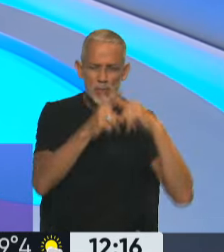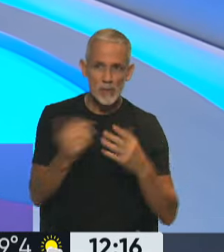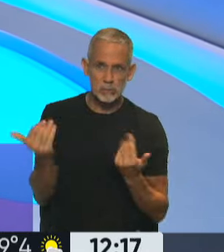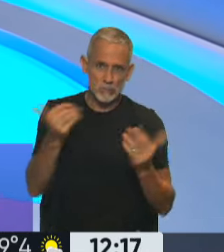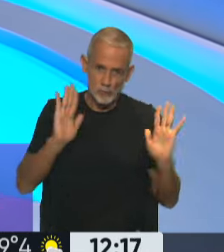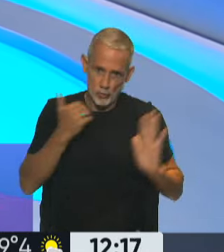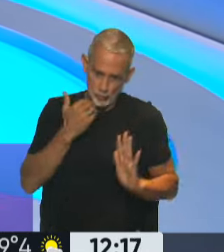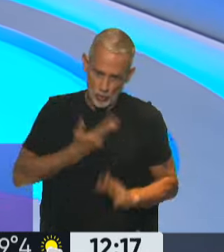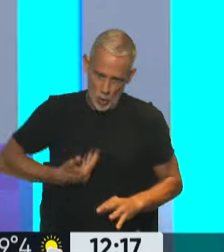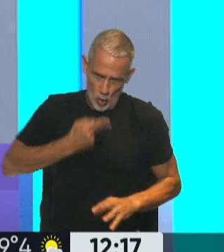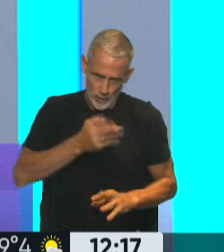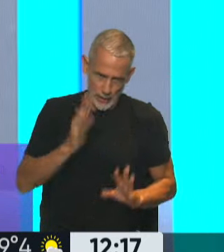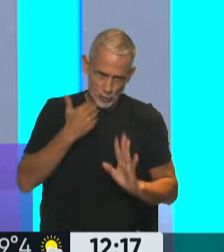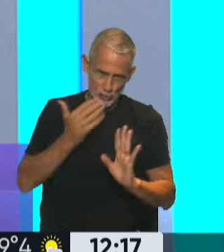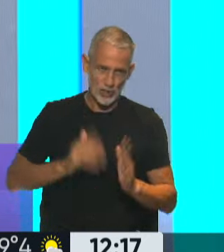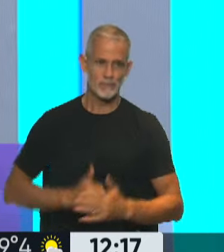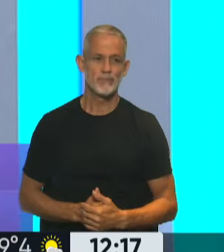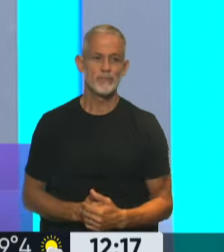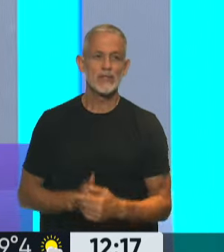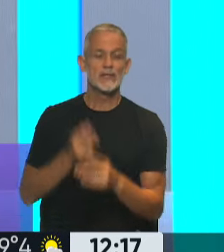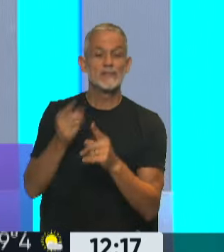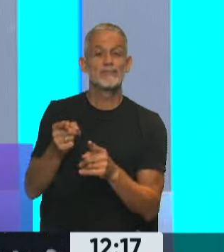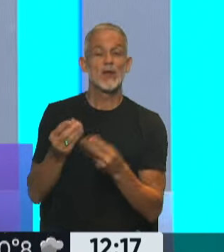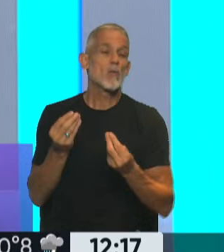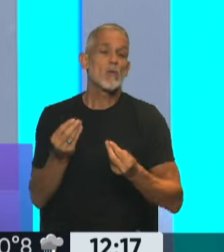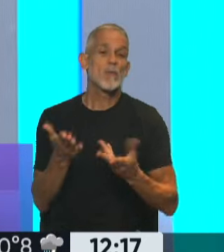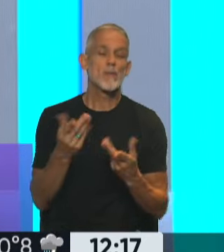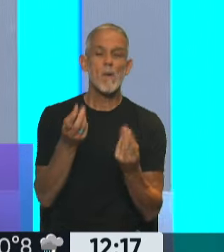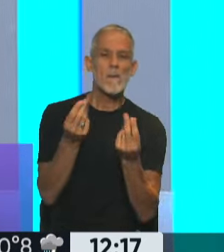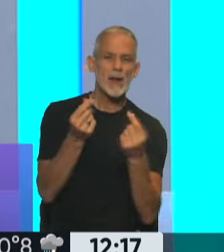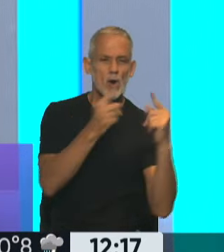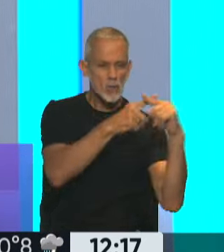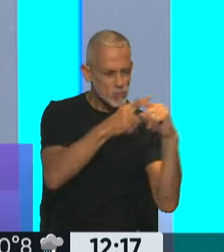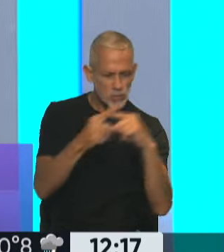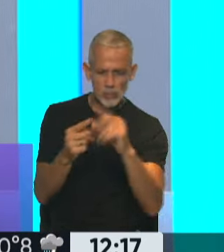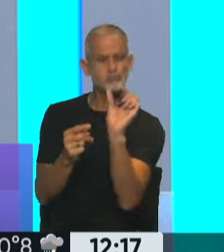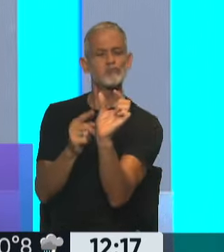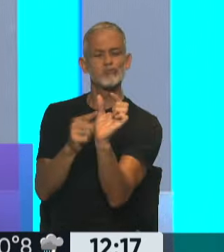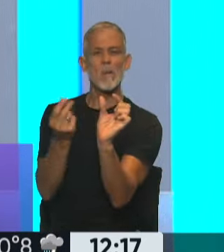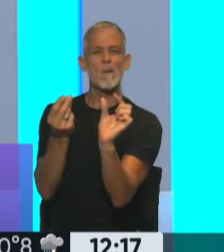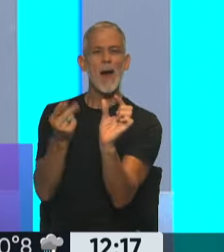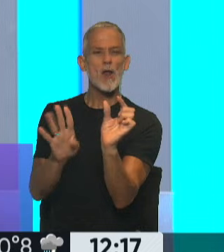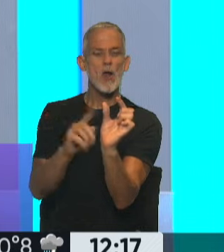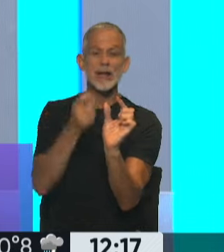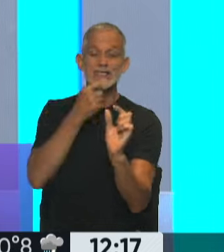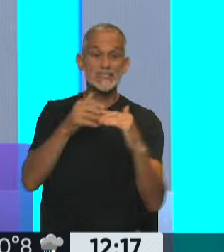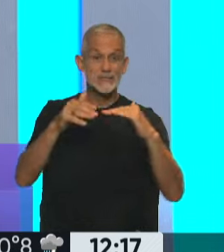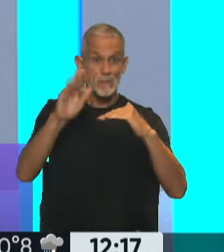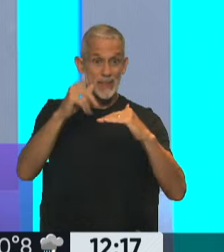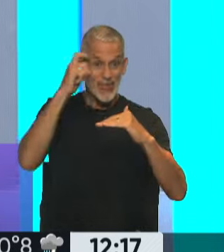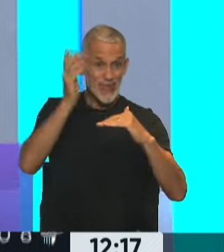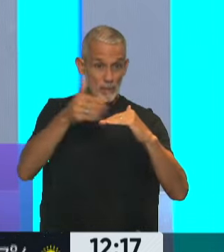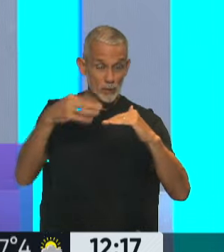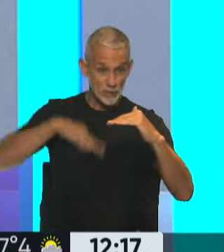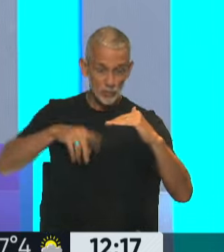hacer el gobierno, pero va a dar un valor, si da de arriba del 10%,